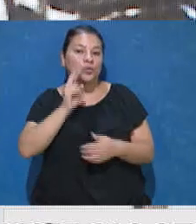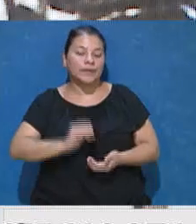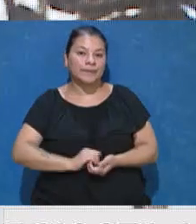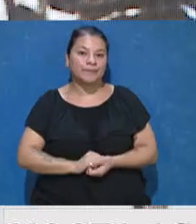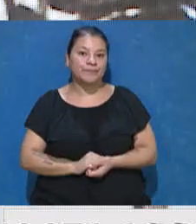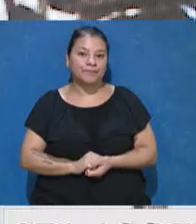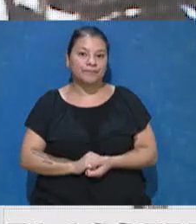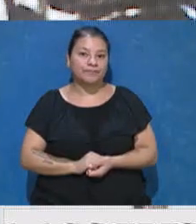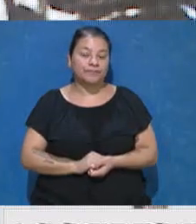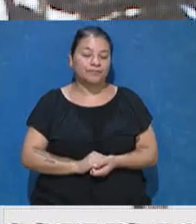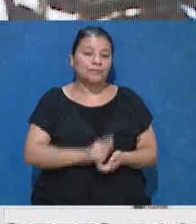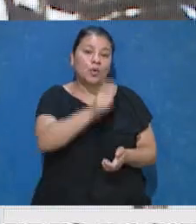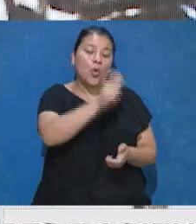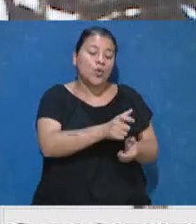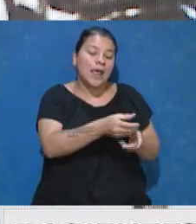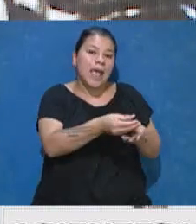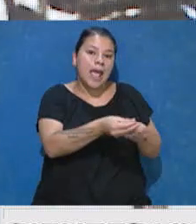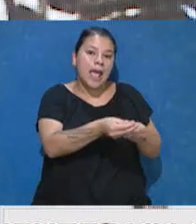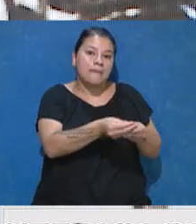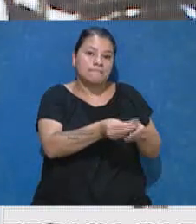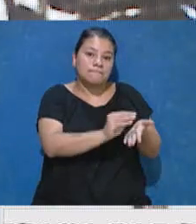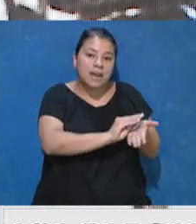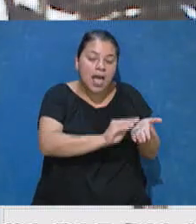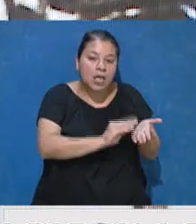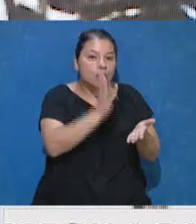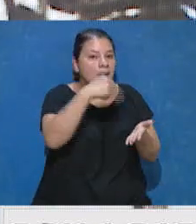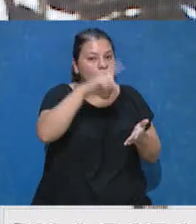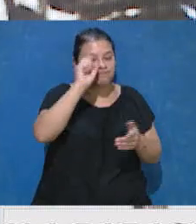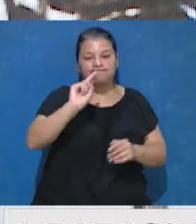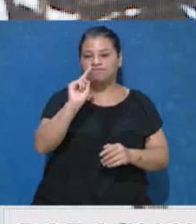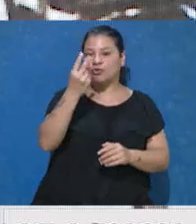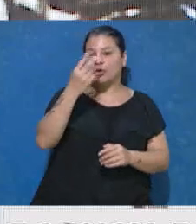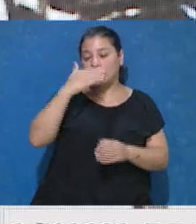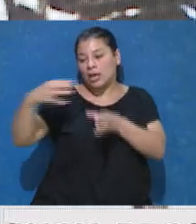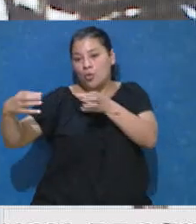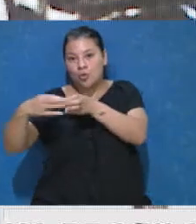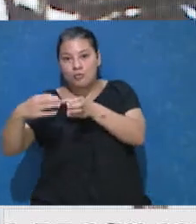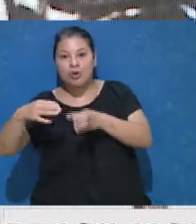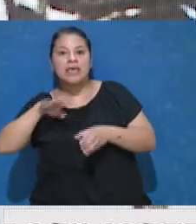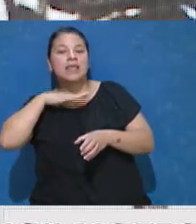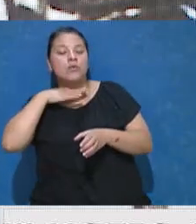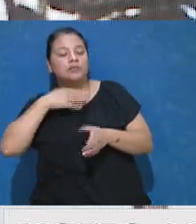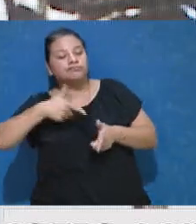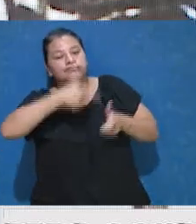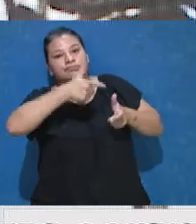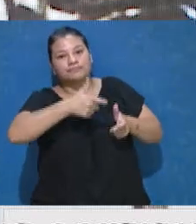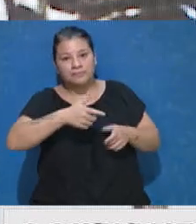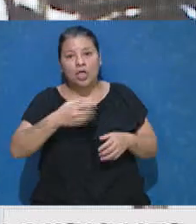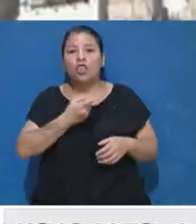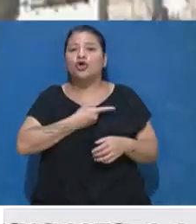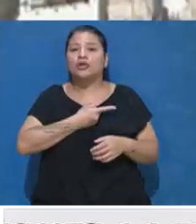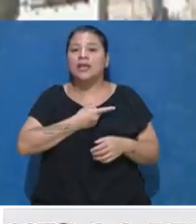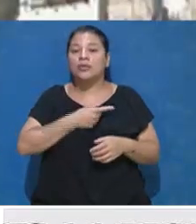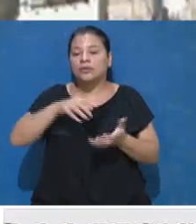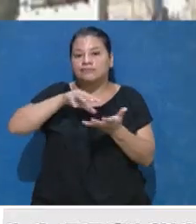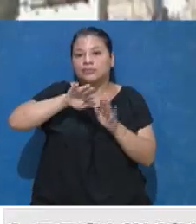un empleado bancario murió y luego de ser atacado por un grupo de delincuentes ocurrió en una sucursal del banco